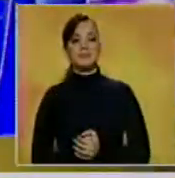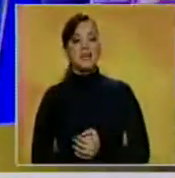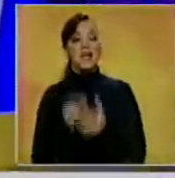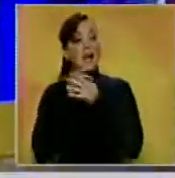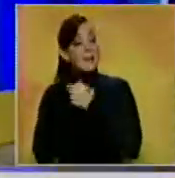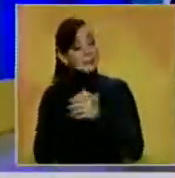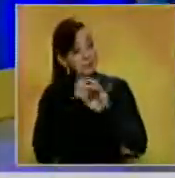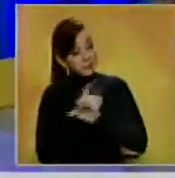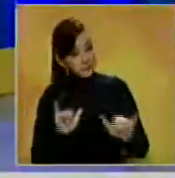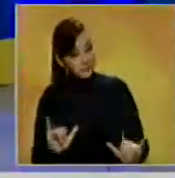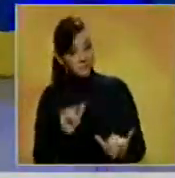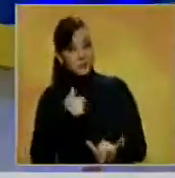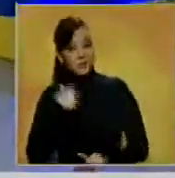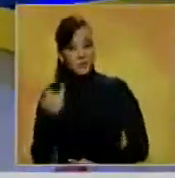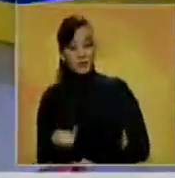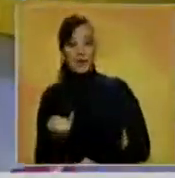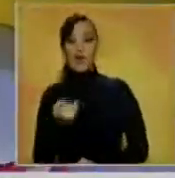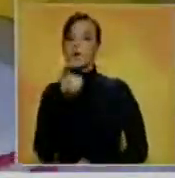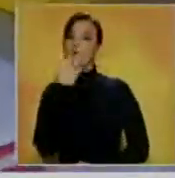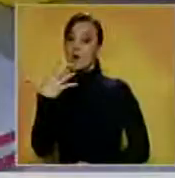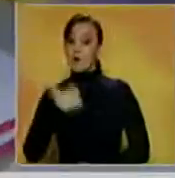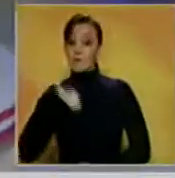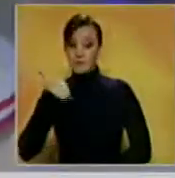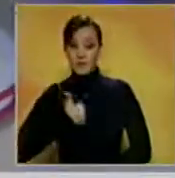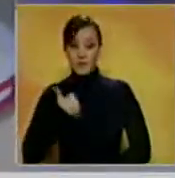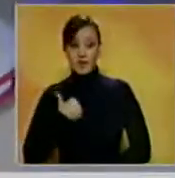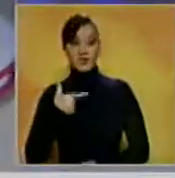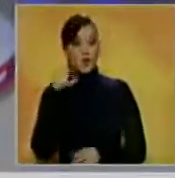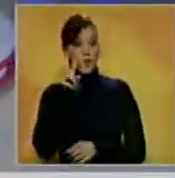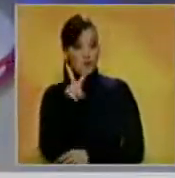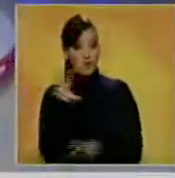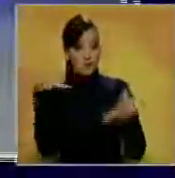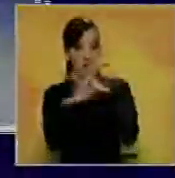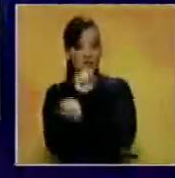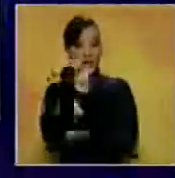más al final. Yo soy Federica Guzmán. Que tengan buen provecho y los espero esta noche aquí en Estrenos y Estrenos.